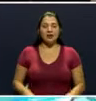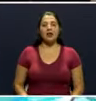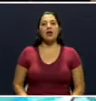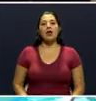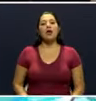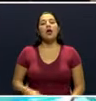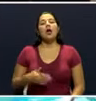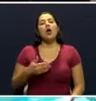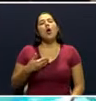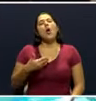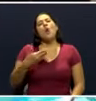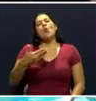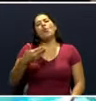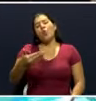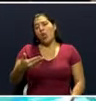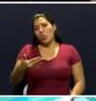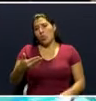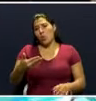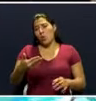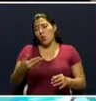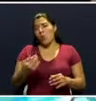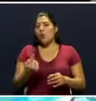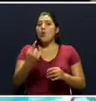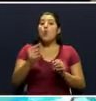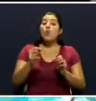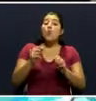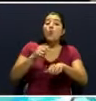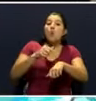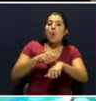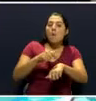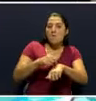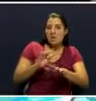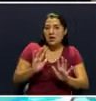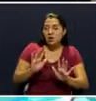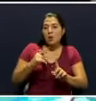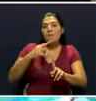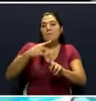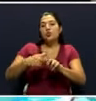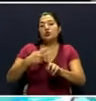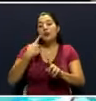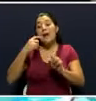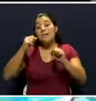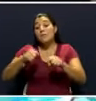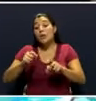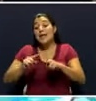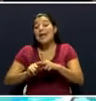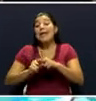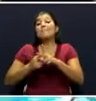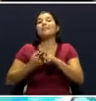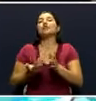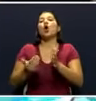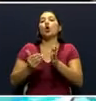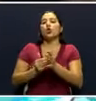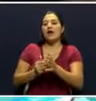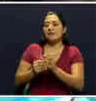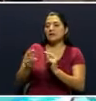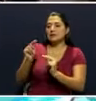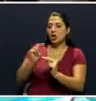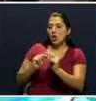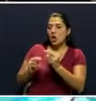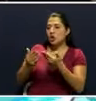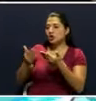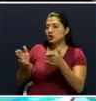podría ser un momento propicio para ir retomando las actividades económicas?